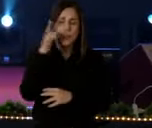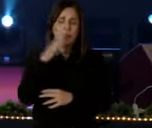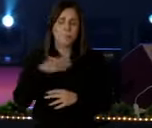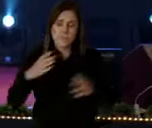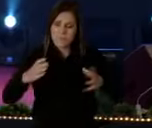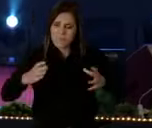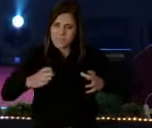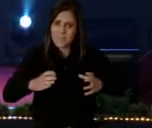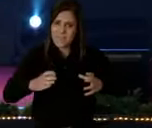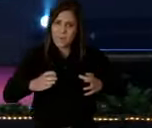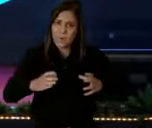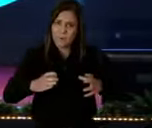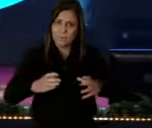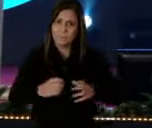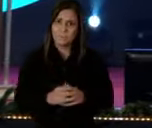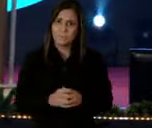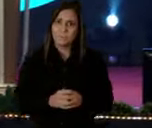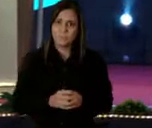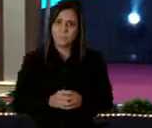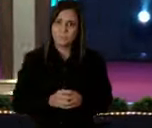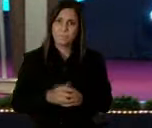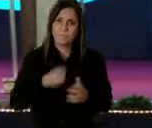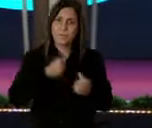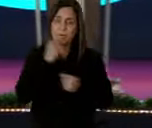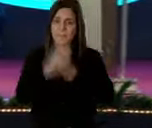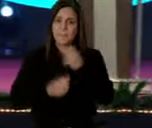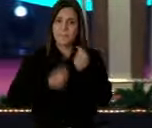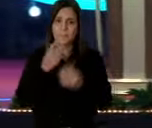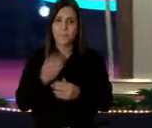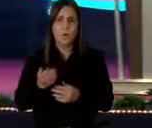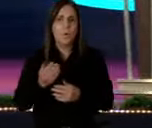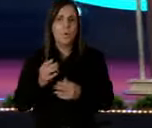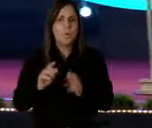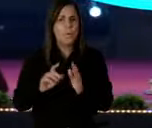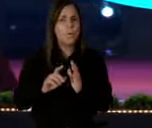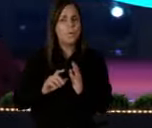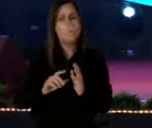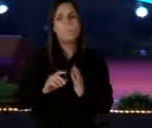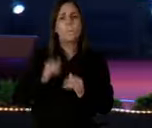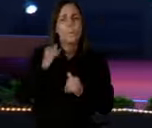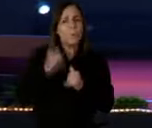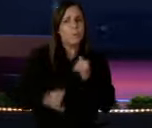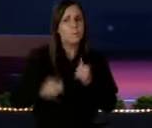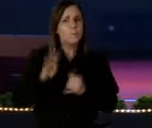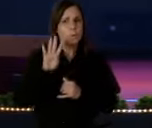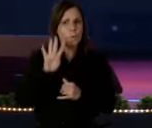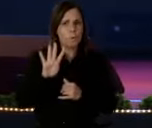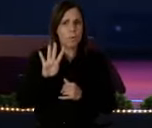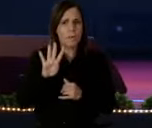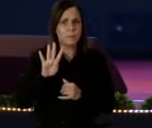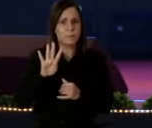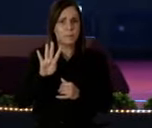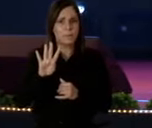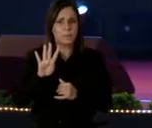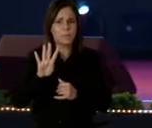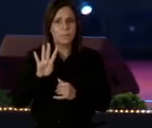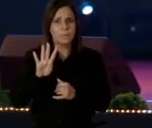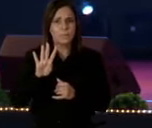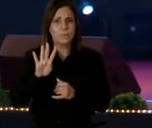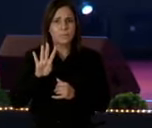mayoría, los últimos 4 son digitales, pero los anteriores no. Y ella me dijo, tráigame. Yo le traje un bolso